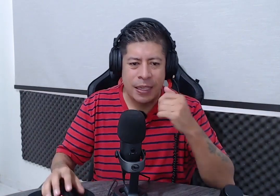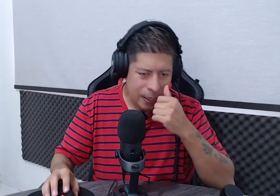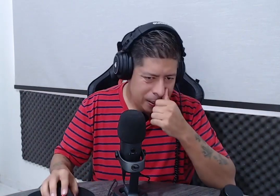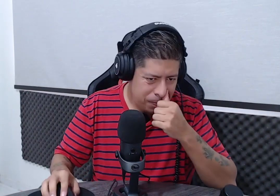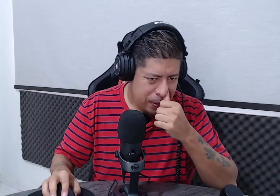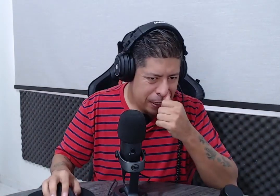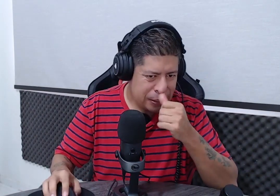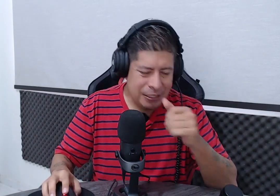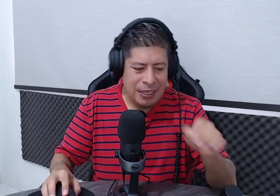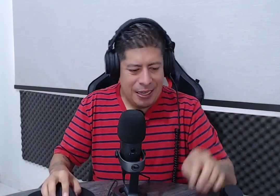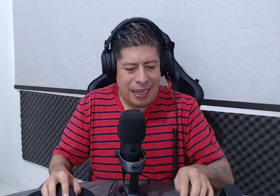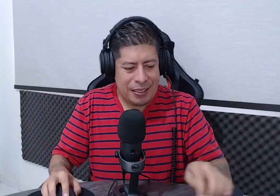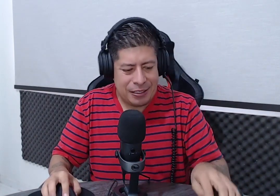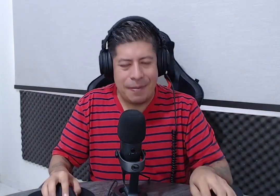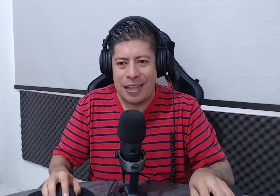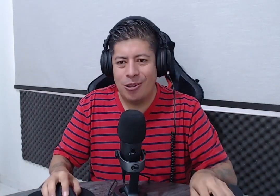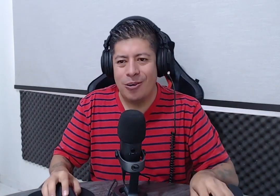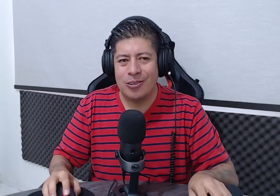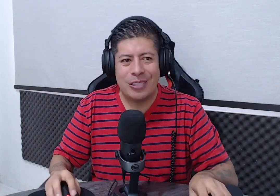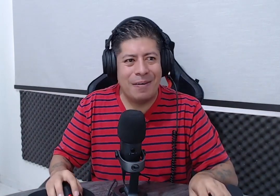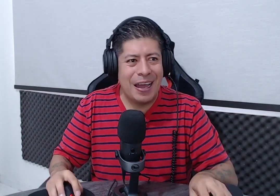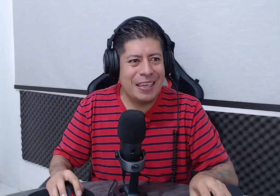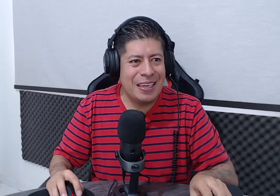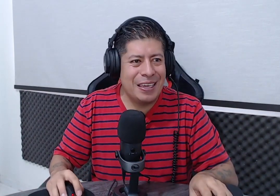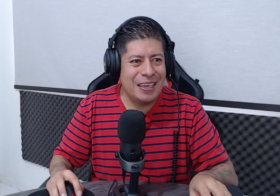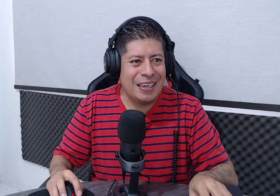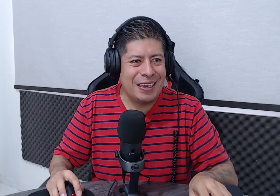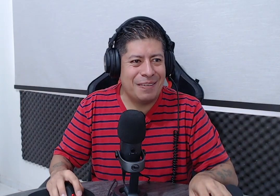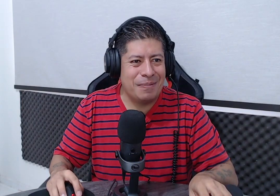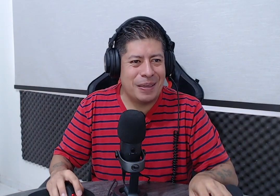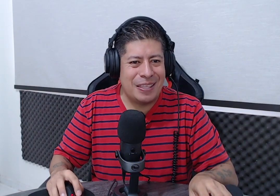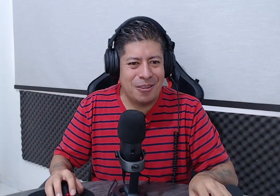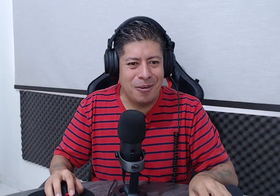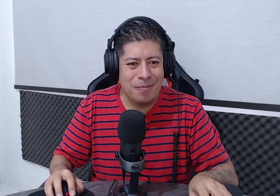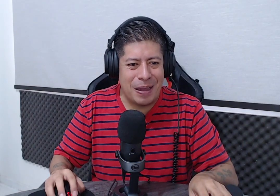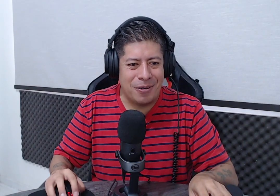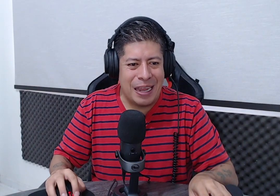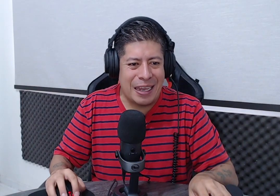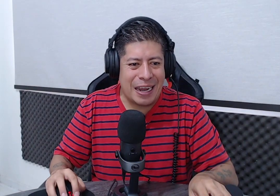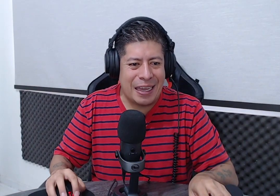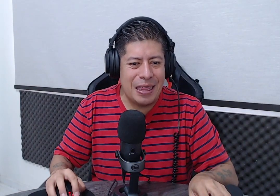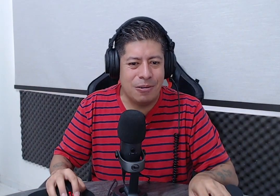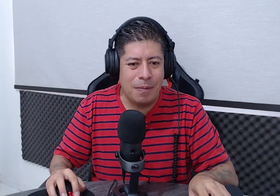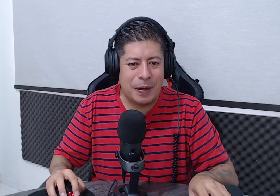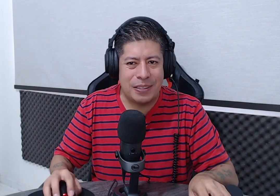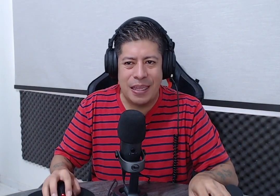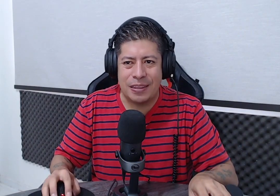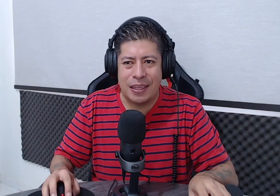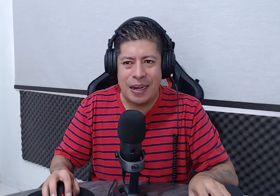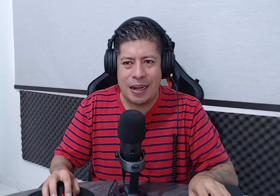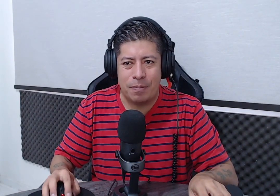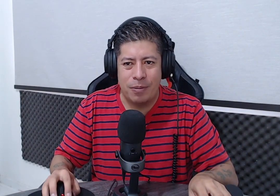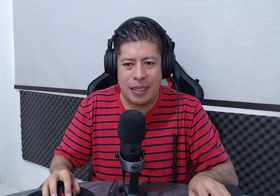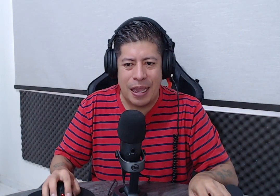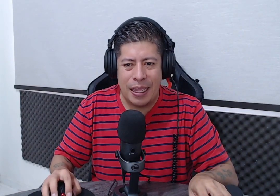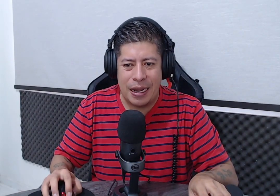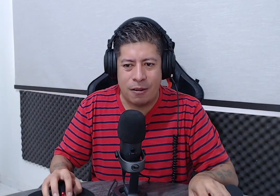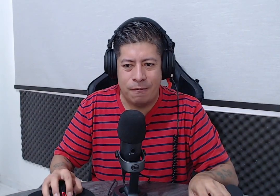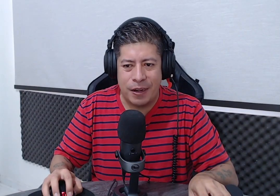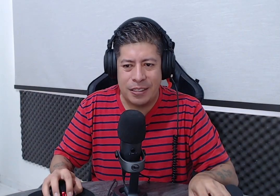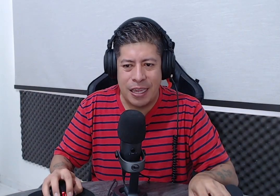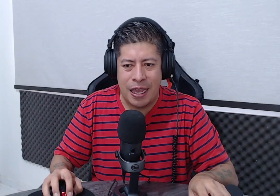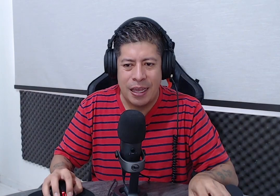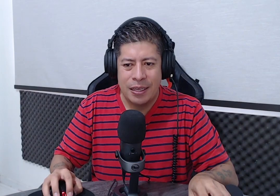bufet. Pues este vato estaba ahí metiendo mano negra. ¿Qué dijo el presidente de la República en